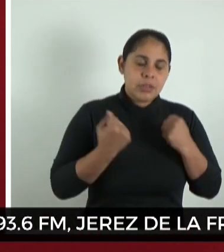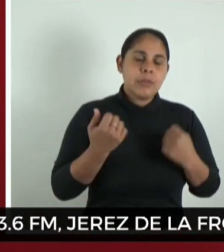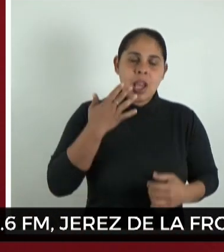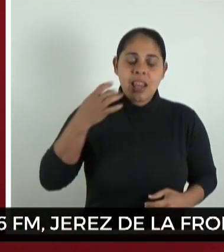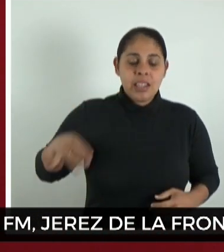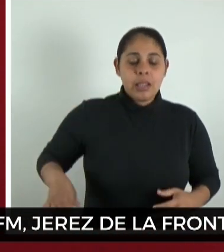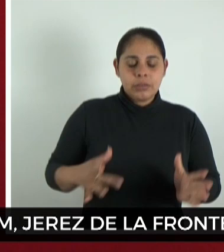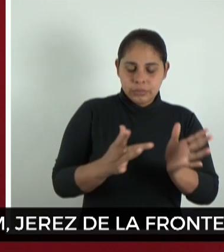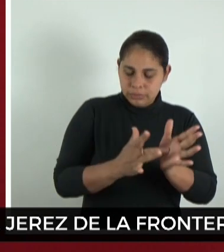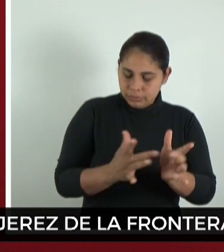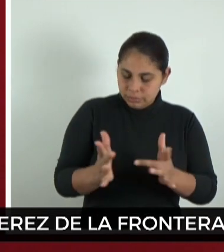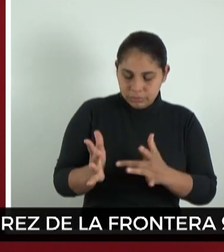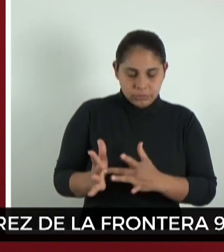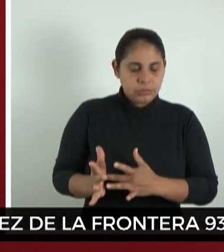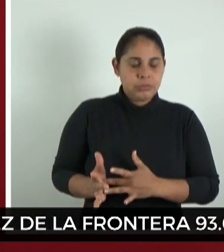Y eso,